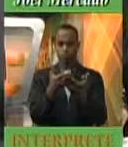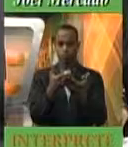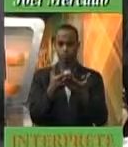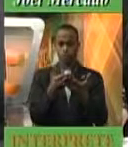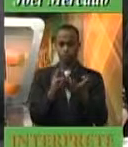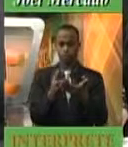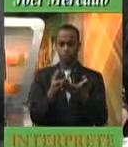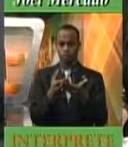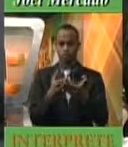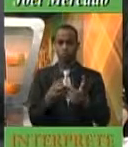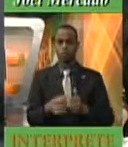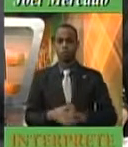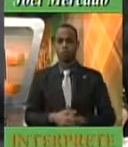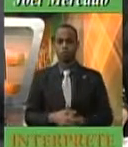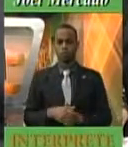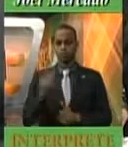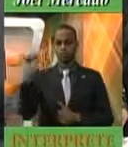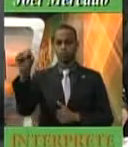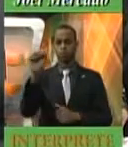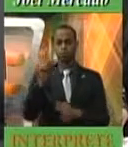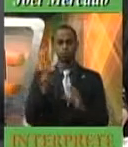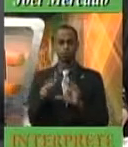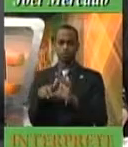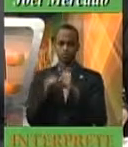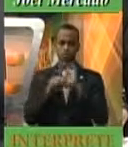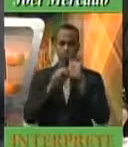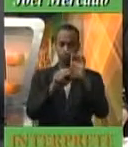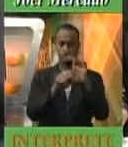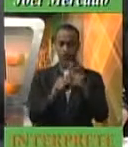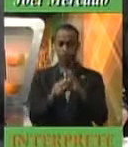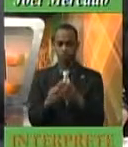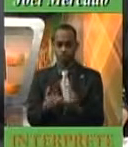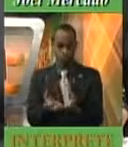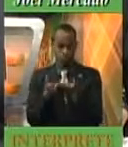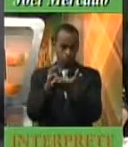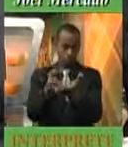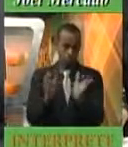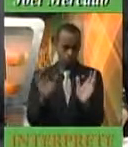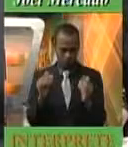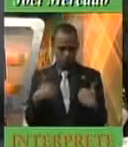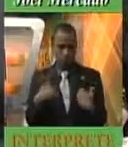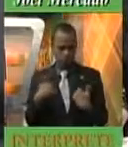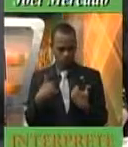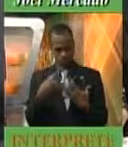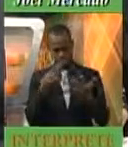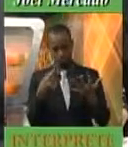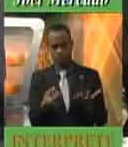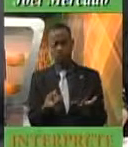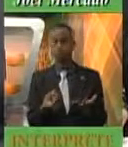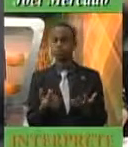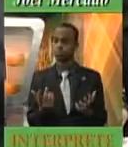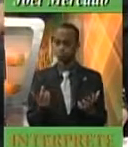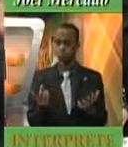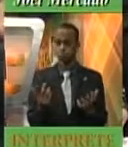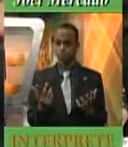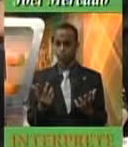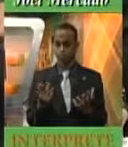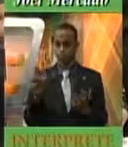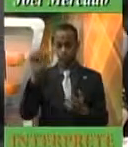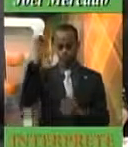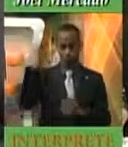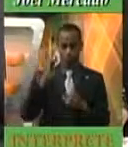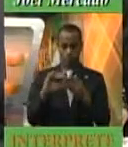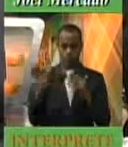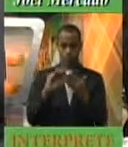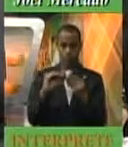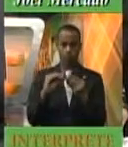para el sector transporte. Tenemos la propuesta desde el punto de vista que Antonella